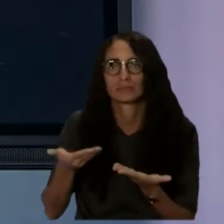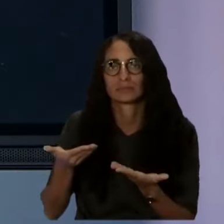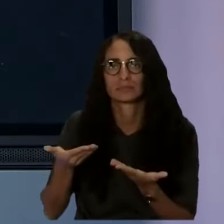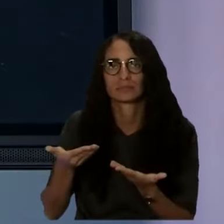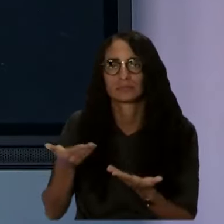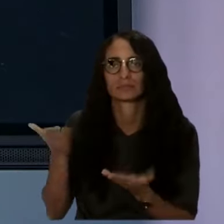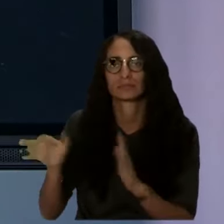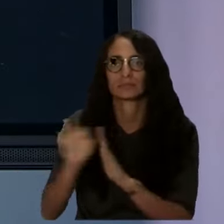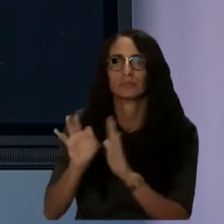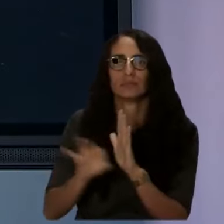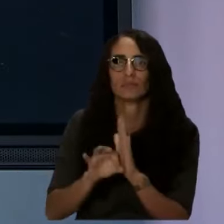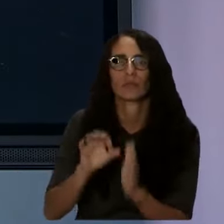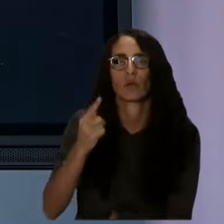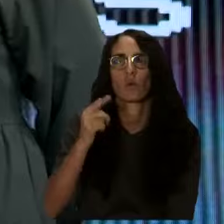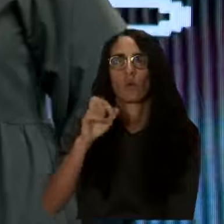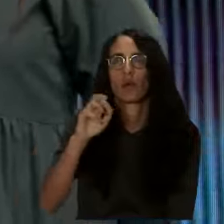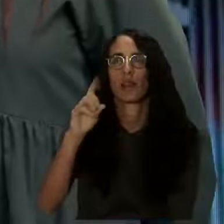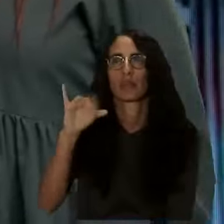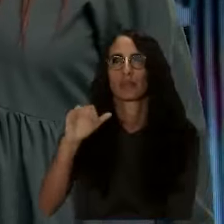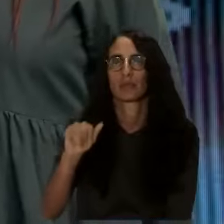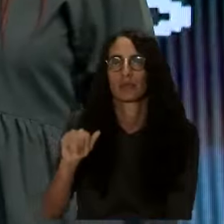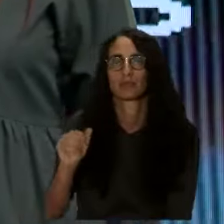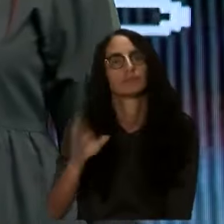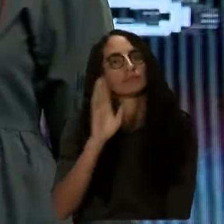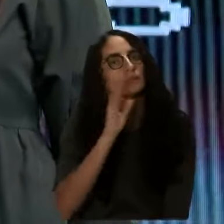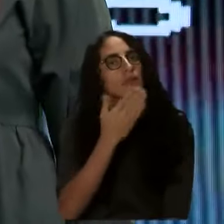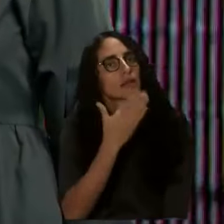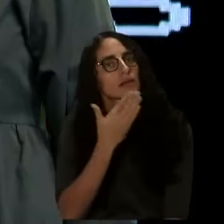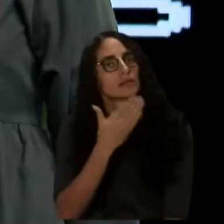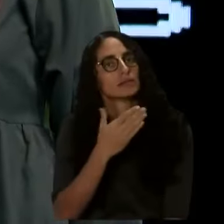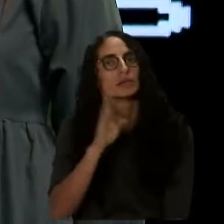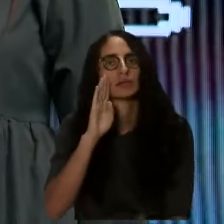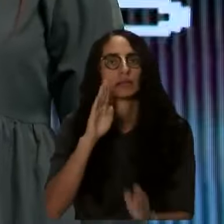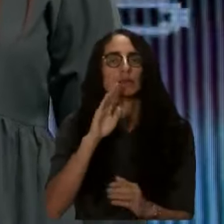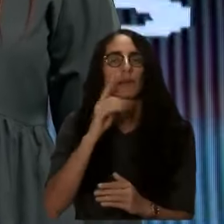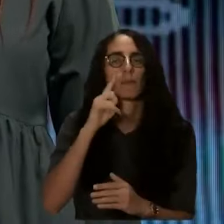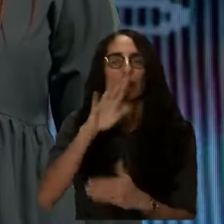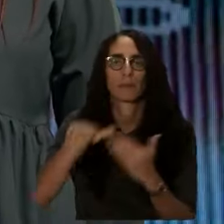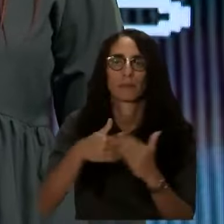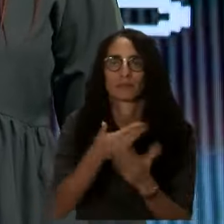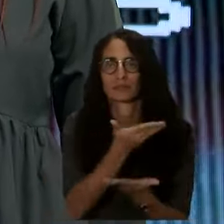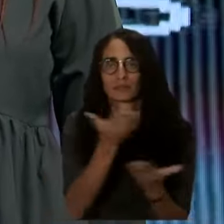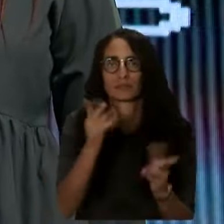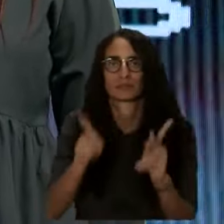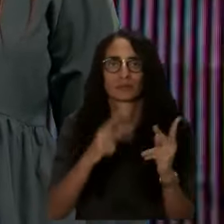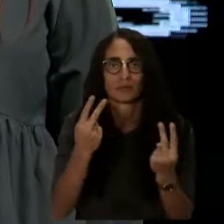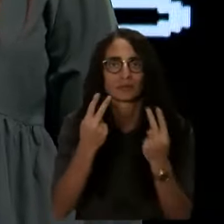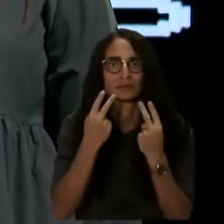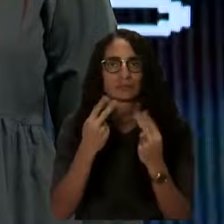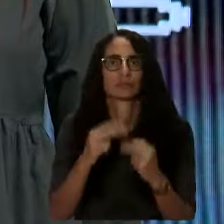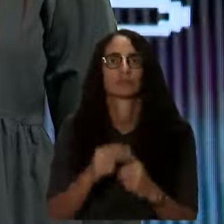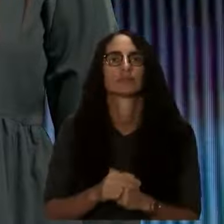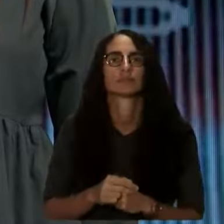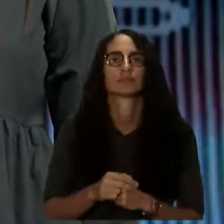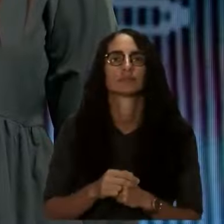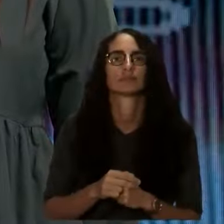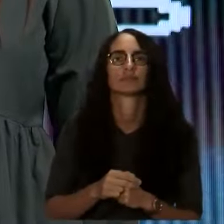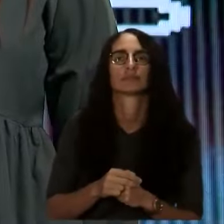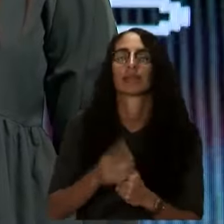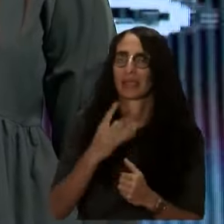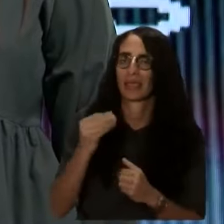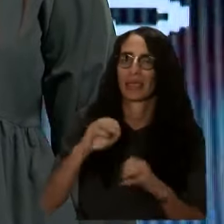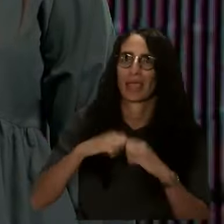fiscal de amir juve bienvenido fiscal Muchísimas gracias Miguel saludos para ti saludos para eh toda la gente que está en el estudio y también saludos para toda